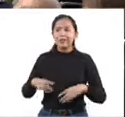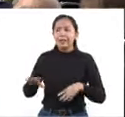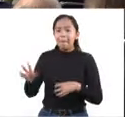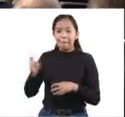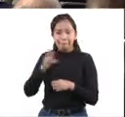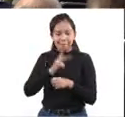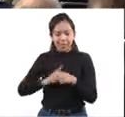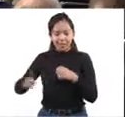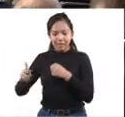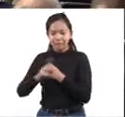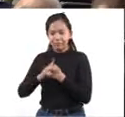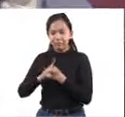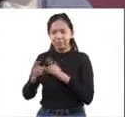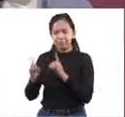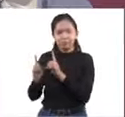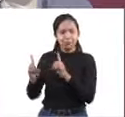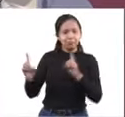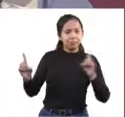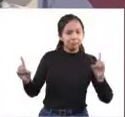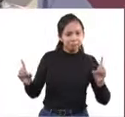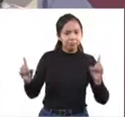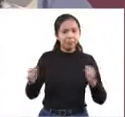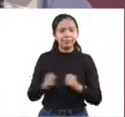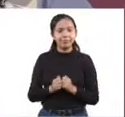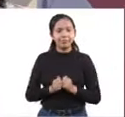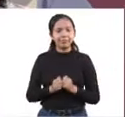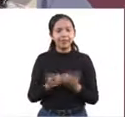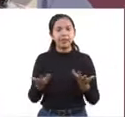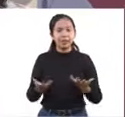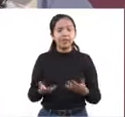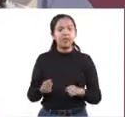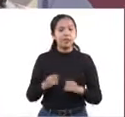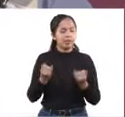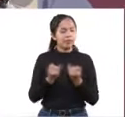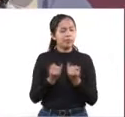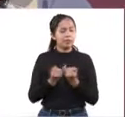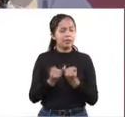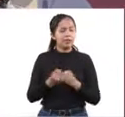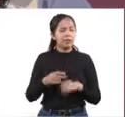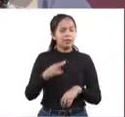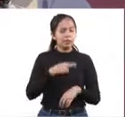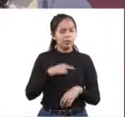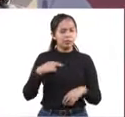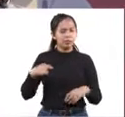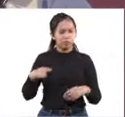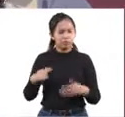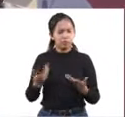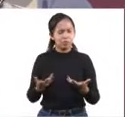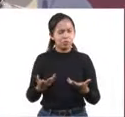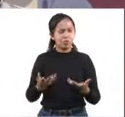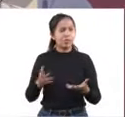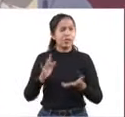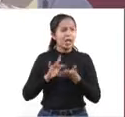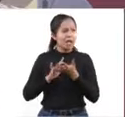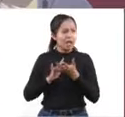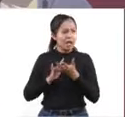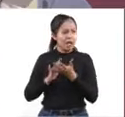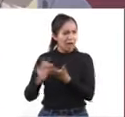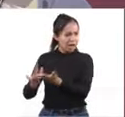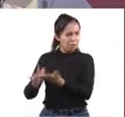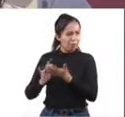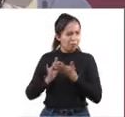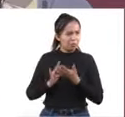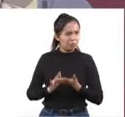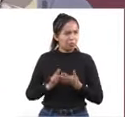mencionar que a pesar del éxito que muchos de nosotros hemos tenido profesionalmente en Estados Unidos, aún no tenemos el apoyo,